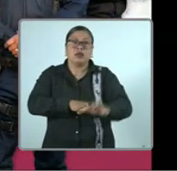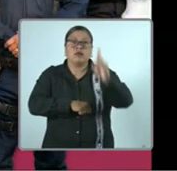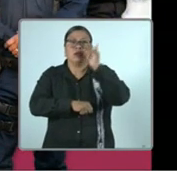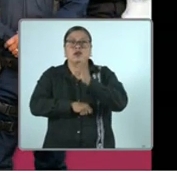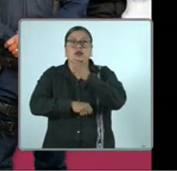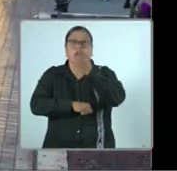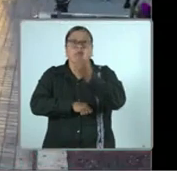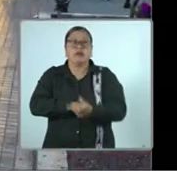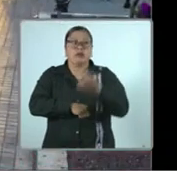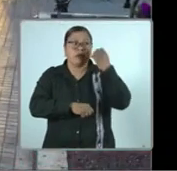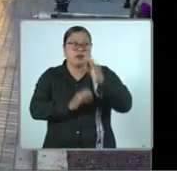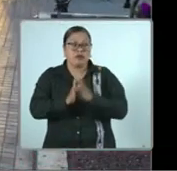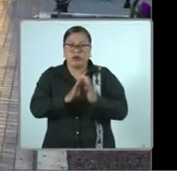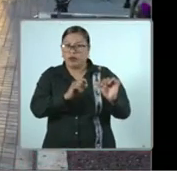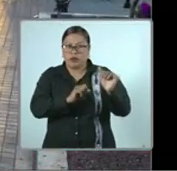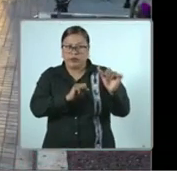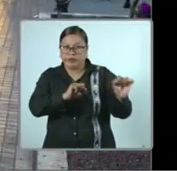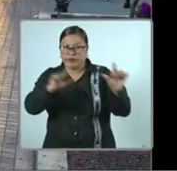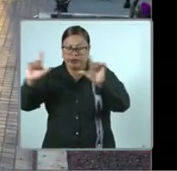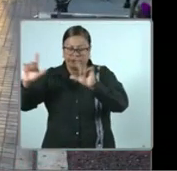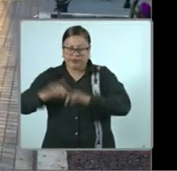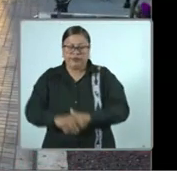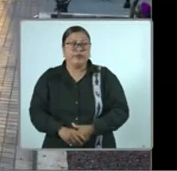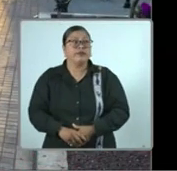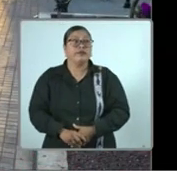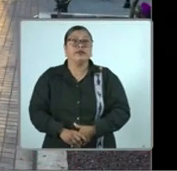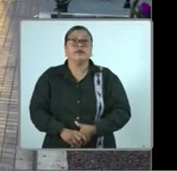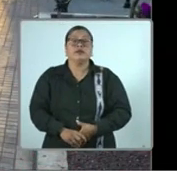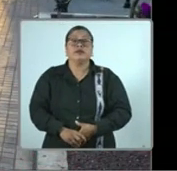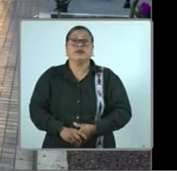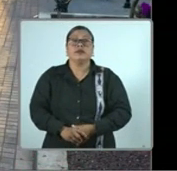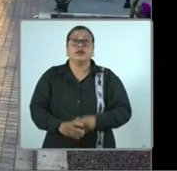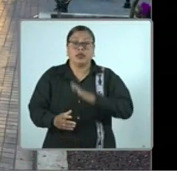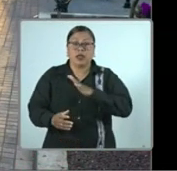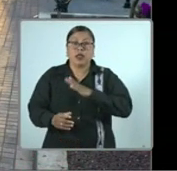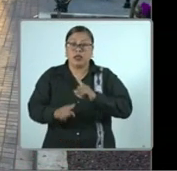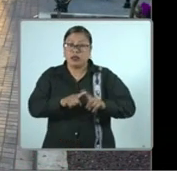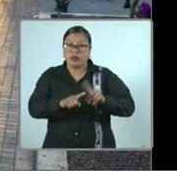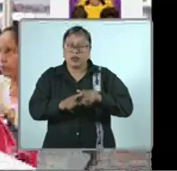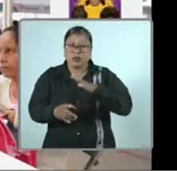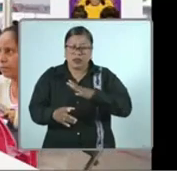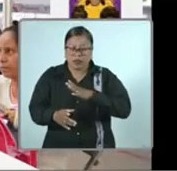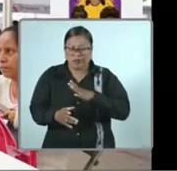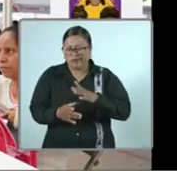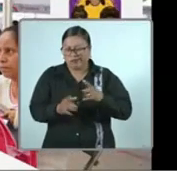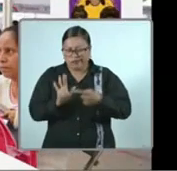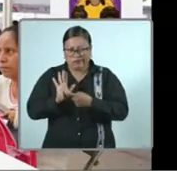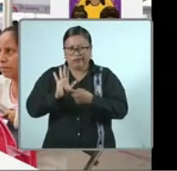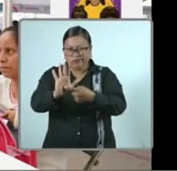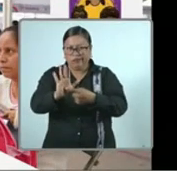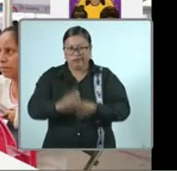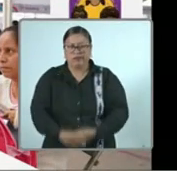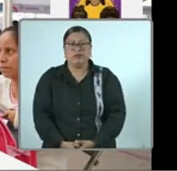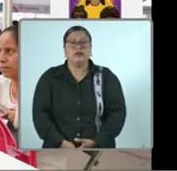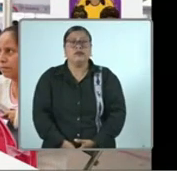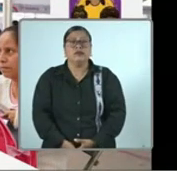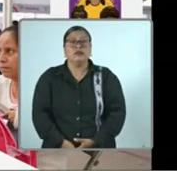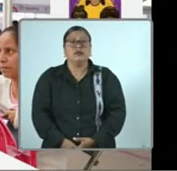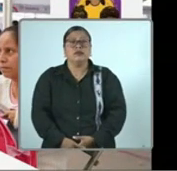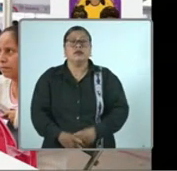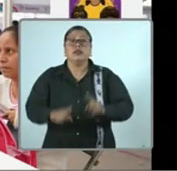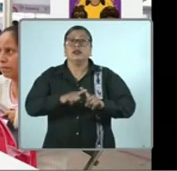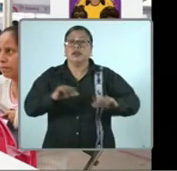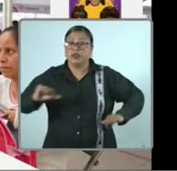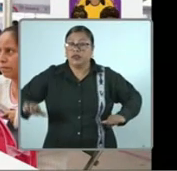oaxaqueños adelante por favor y Bueno aquí están todos los resultados que se le mostraron adelante por favor todas las